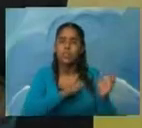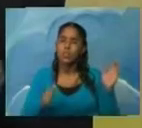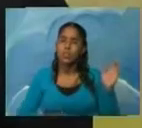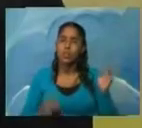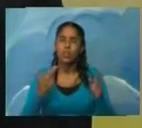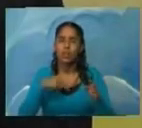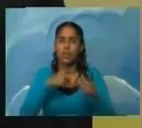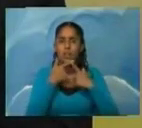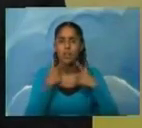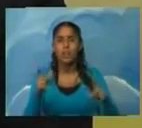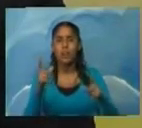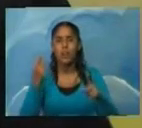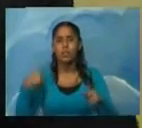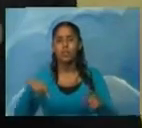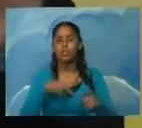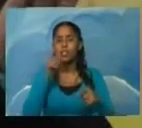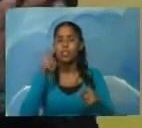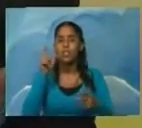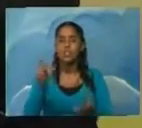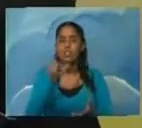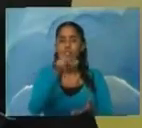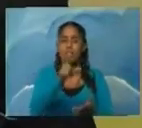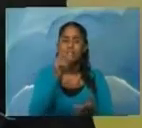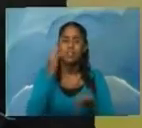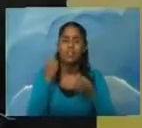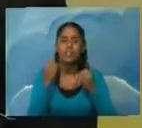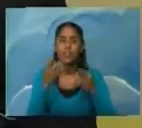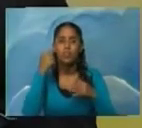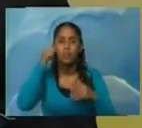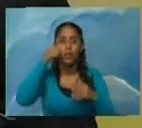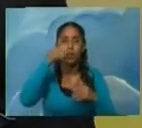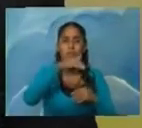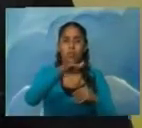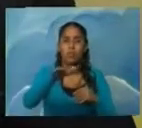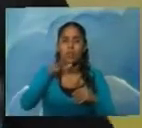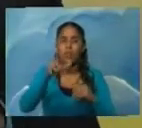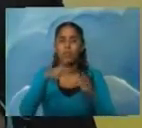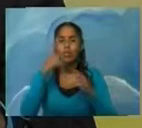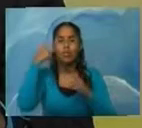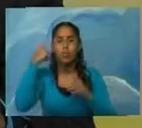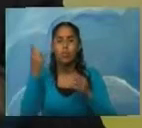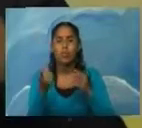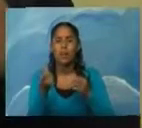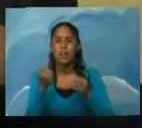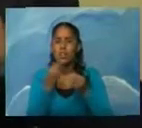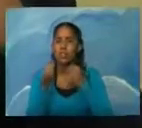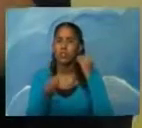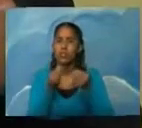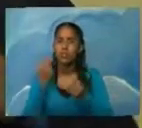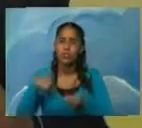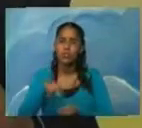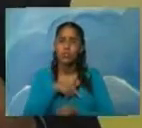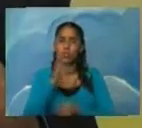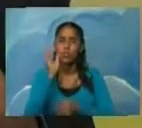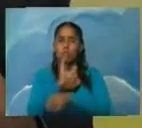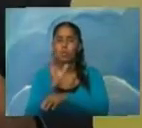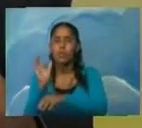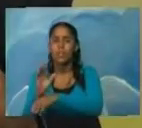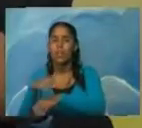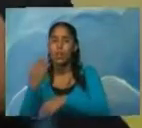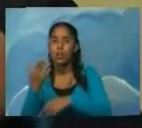nosotros también, y esta enseñanza, tanto para el pueblo hebreo como para nosotros hoy, de cuidar lo que